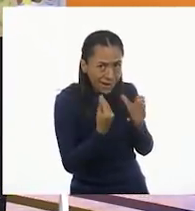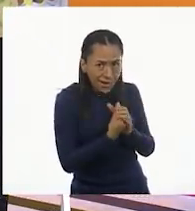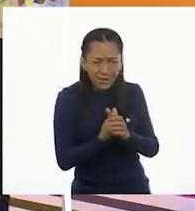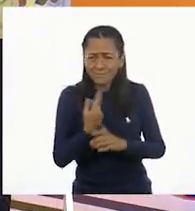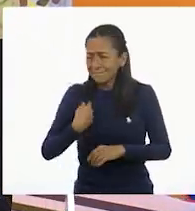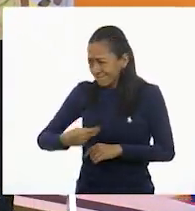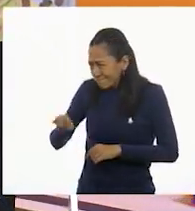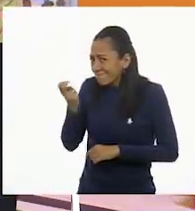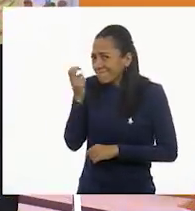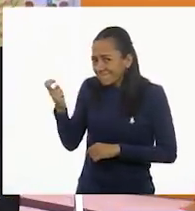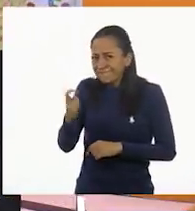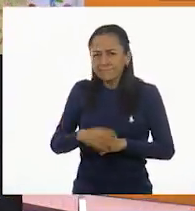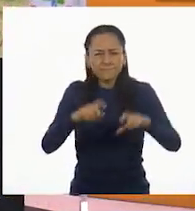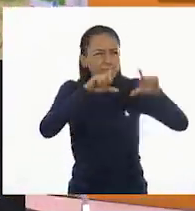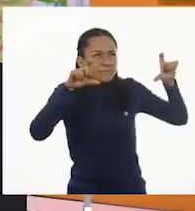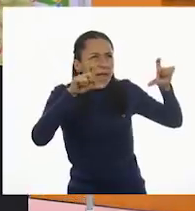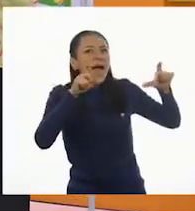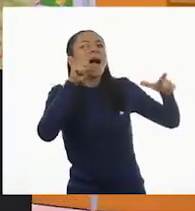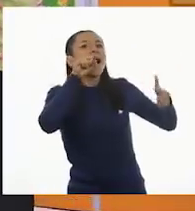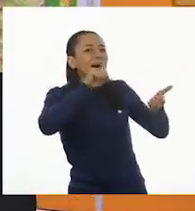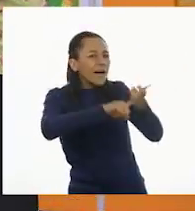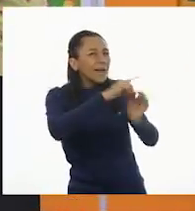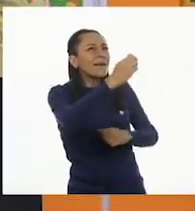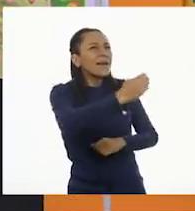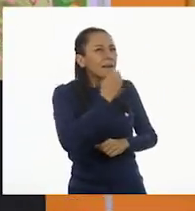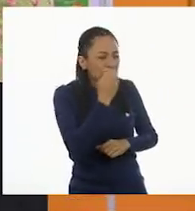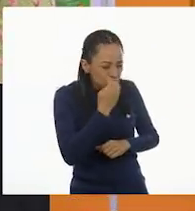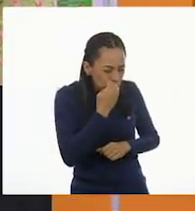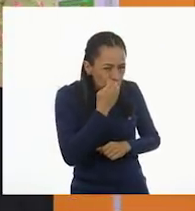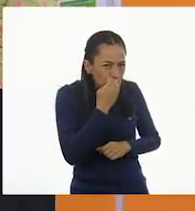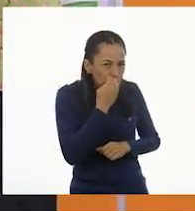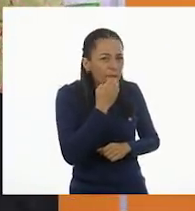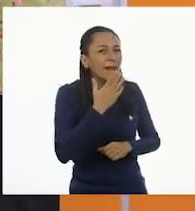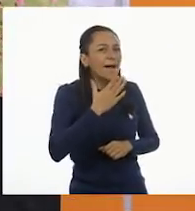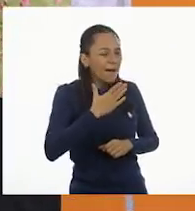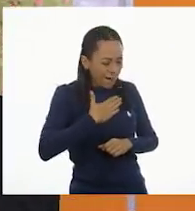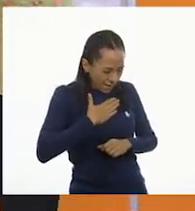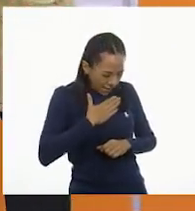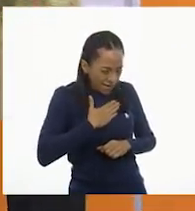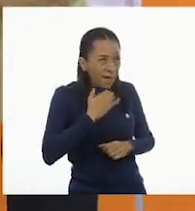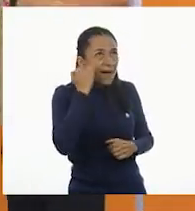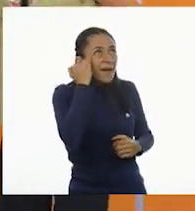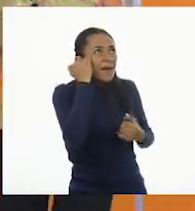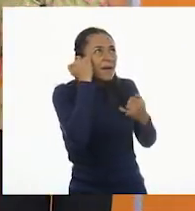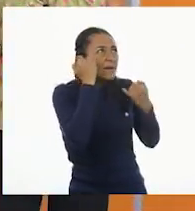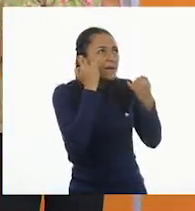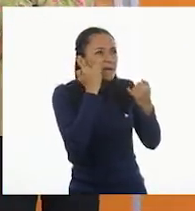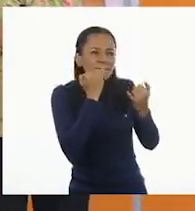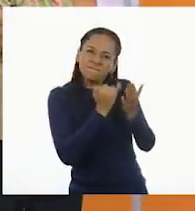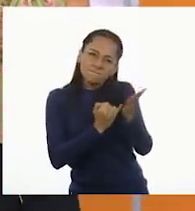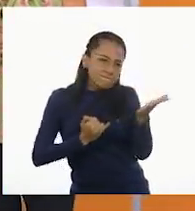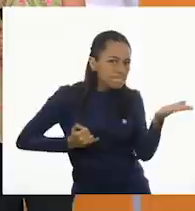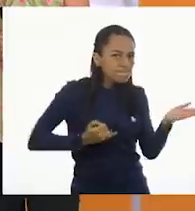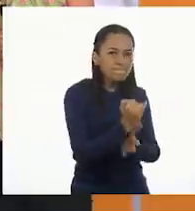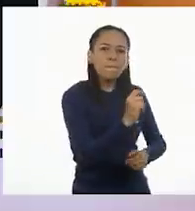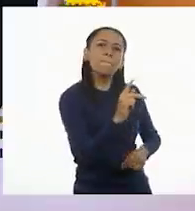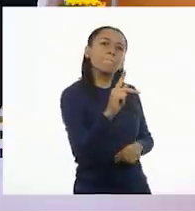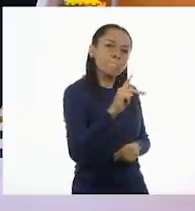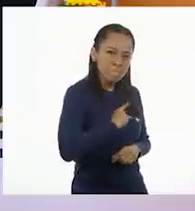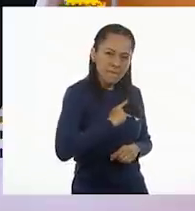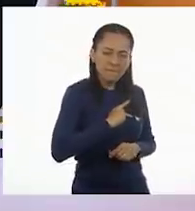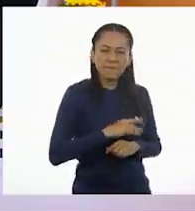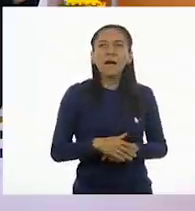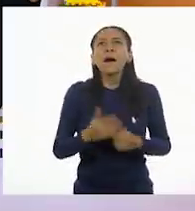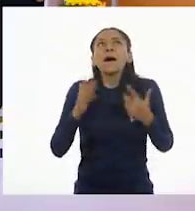Mis decisiones en la escuela. ¡Guau! ¡Qué interesante! Ya quiero saber cuáles son